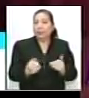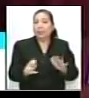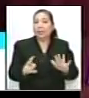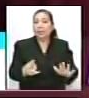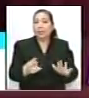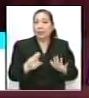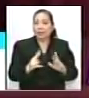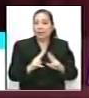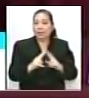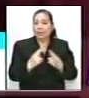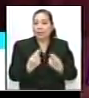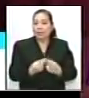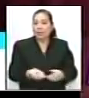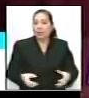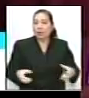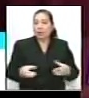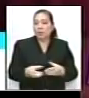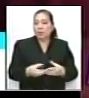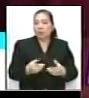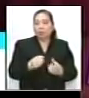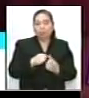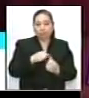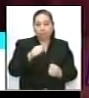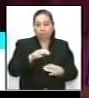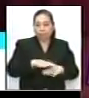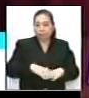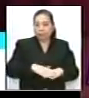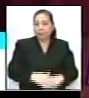17 sesión de la Comisión de Inmunidad Parlamentaria.